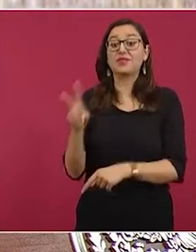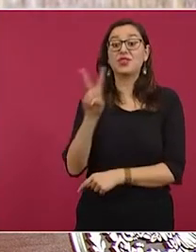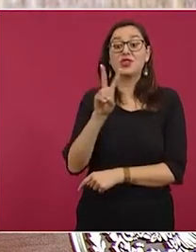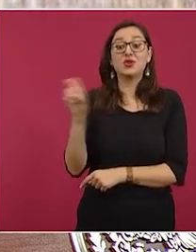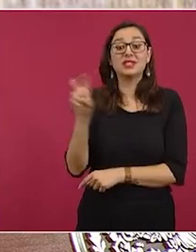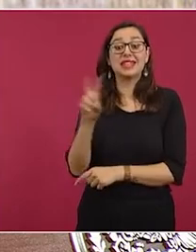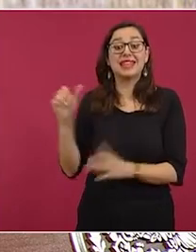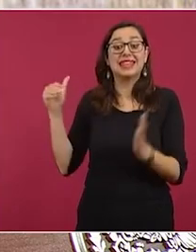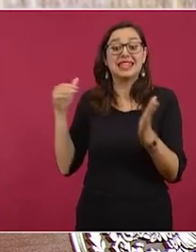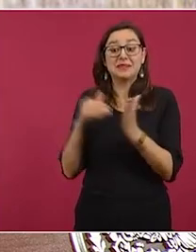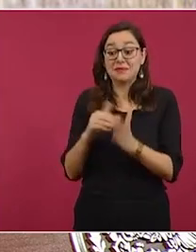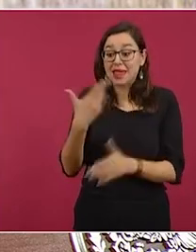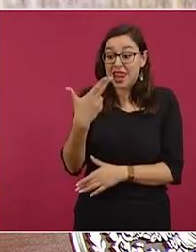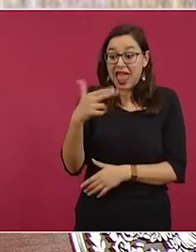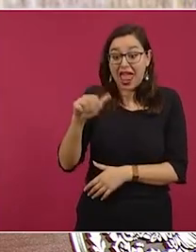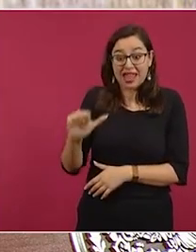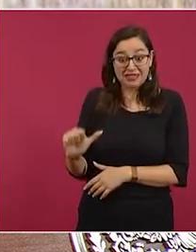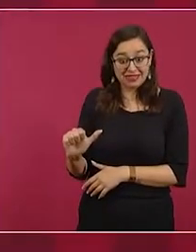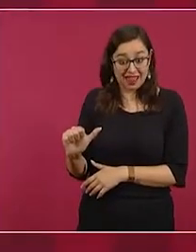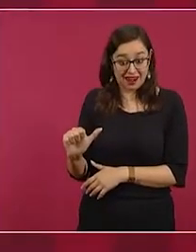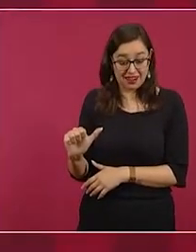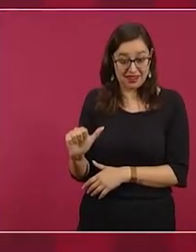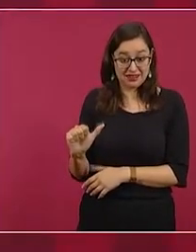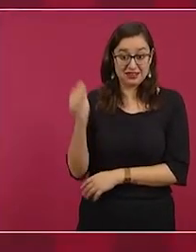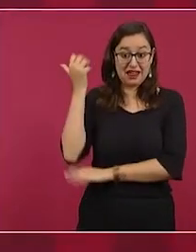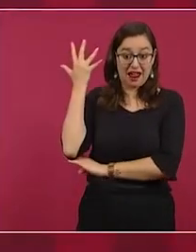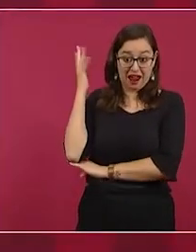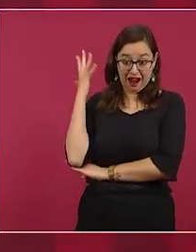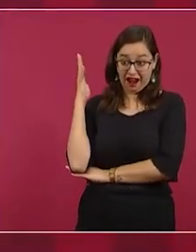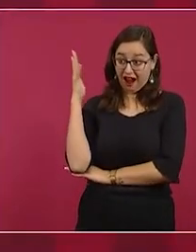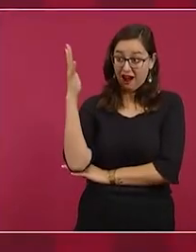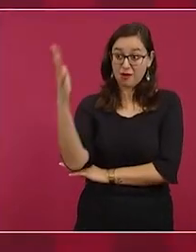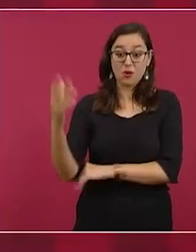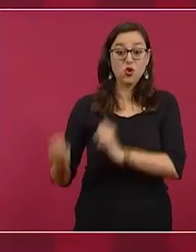200,000 hectáreas de árboles.